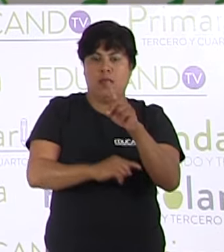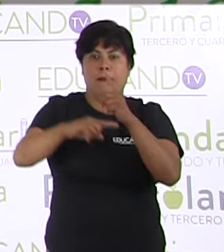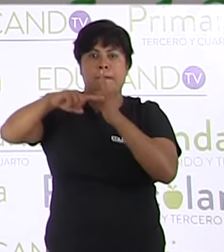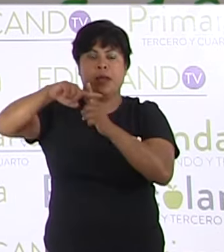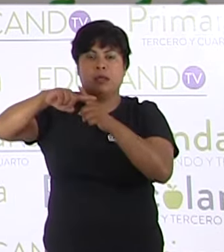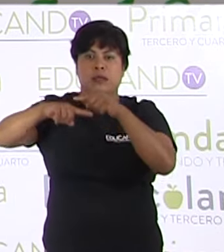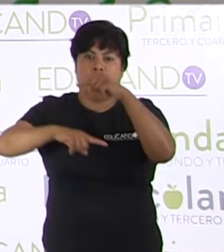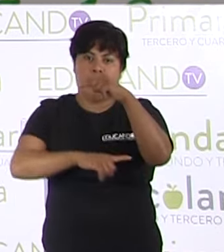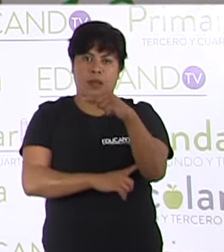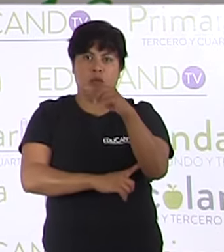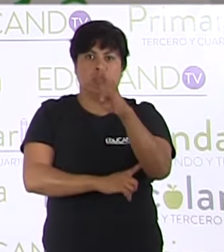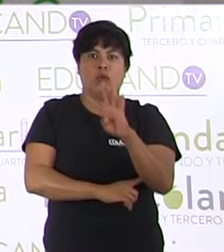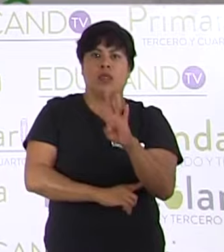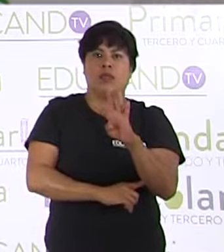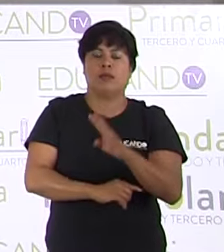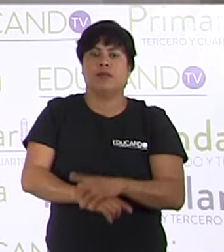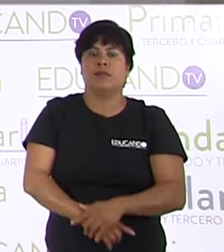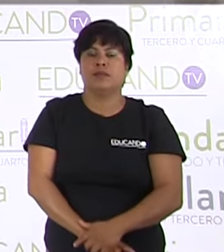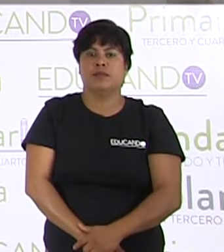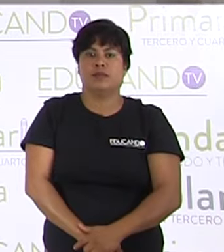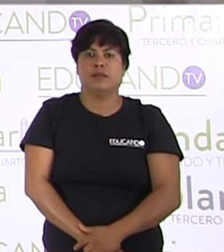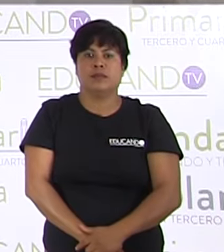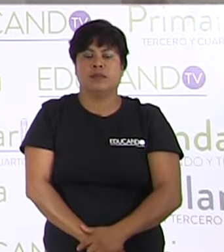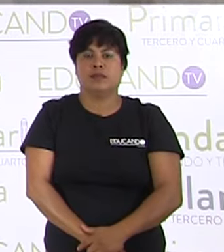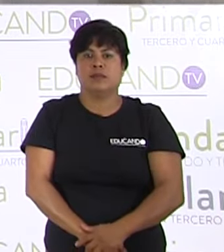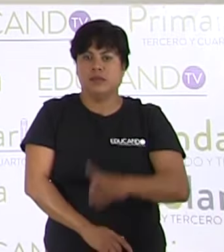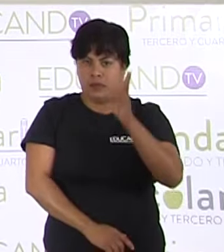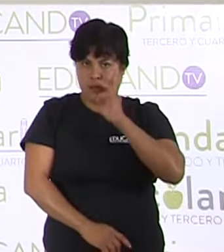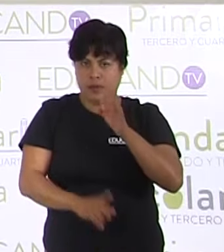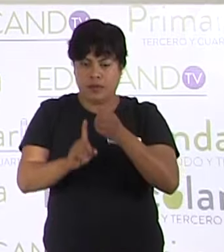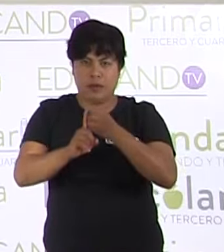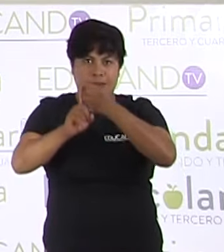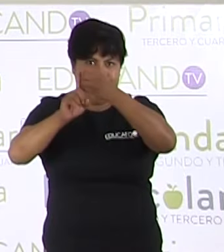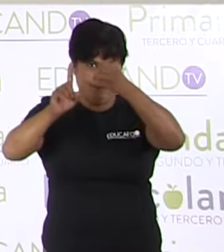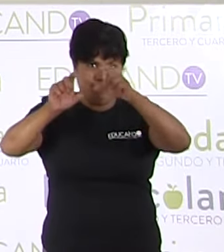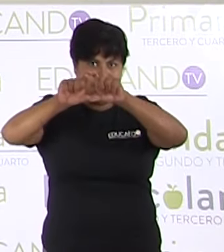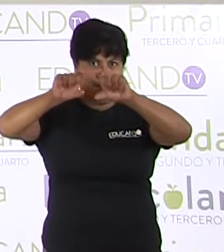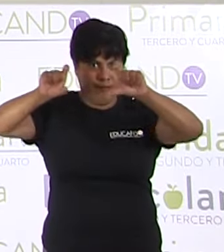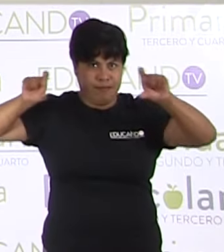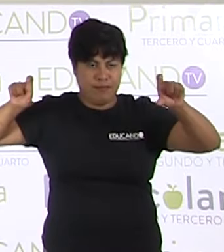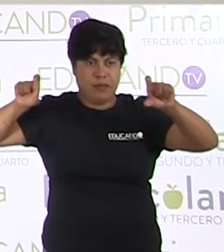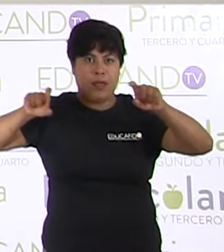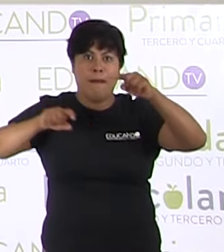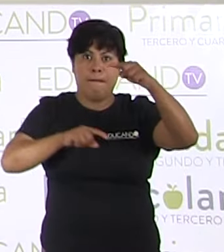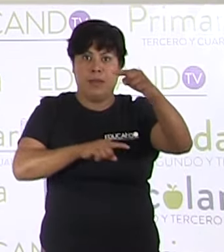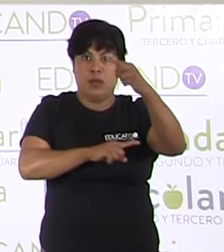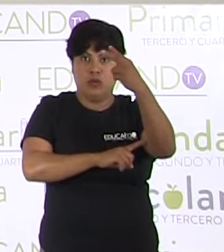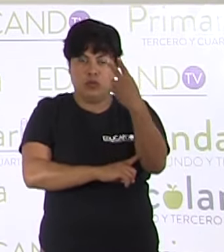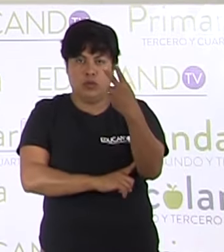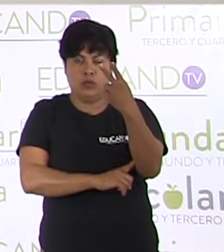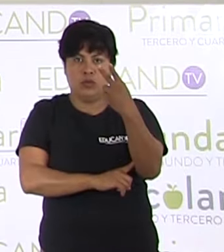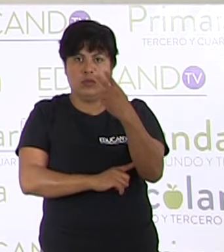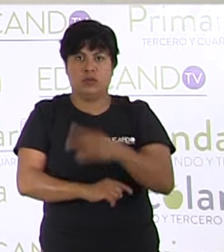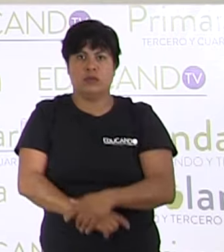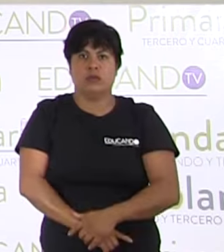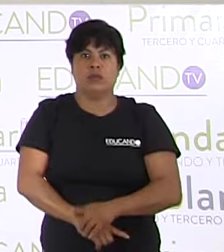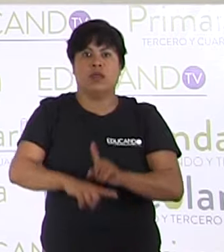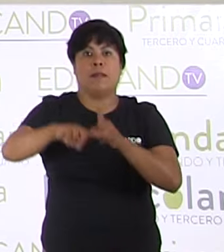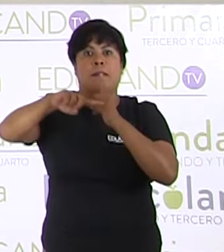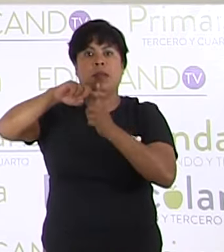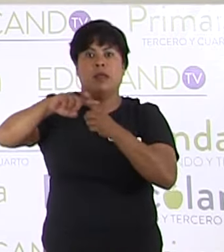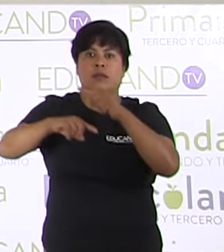+ -4 Vámonos a la recta numérica -2